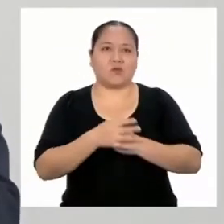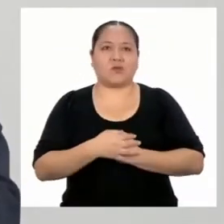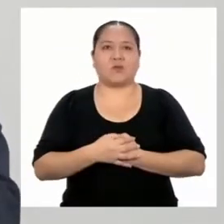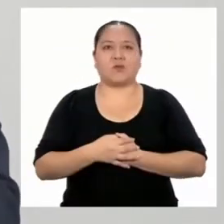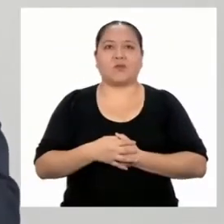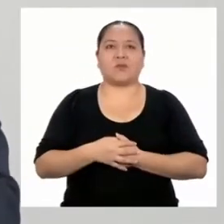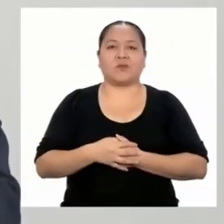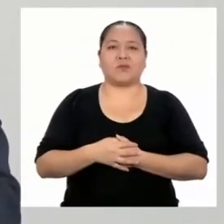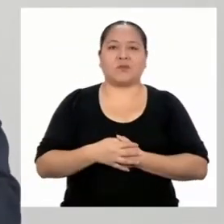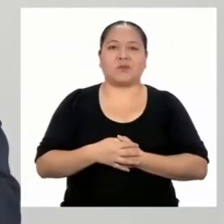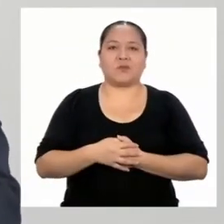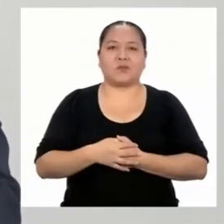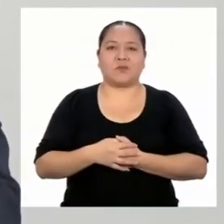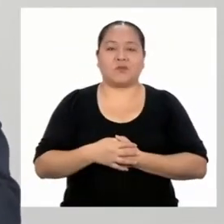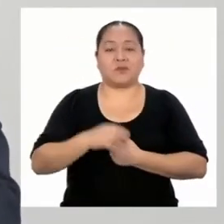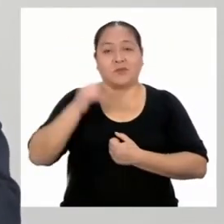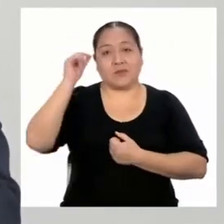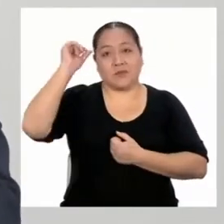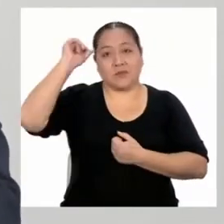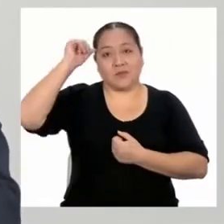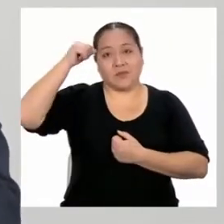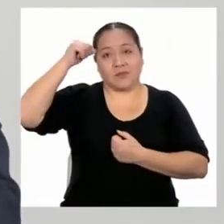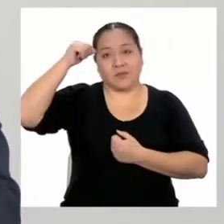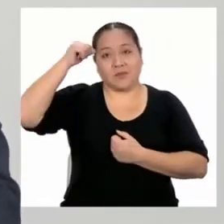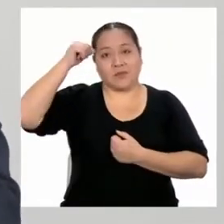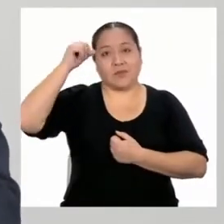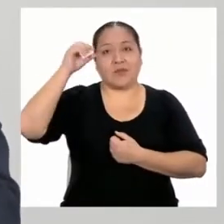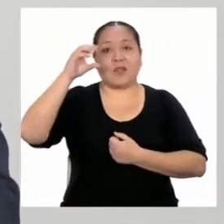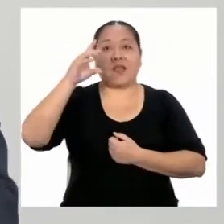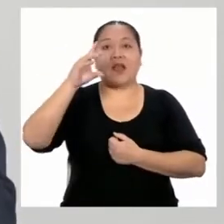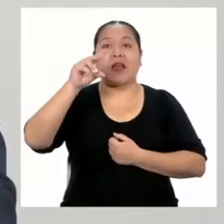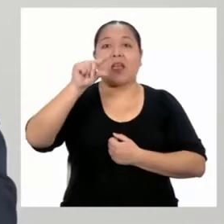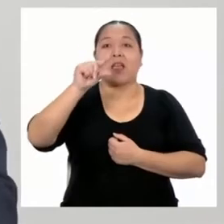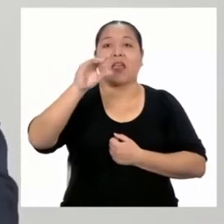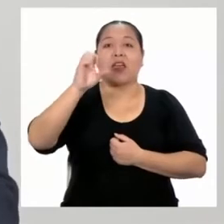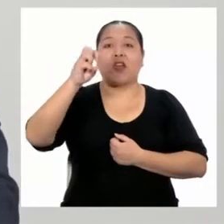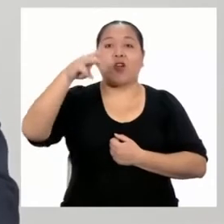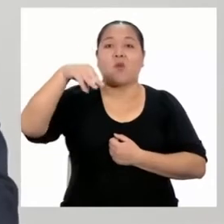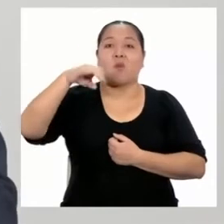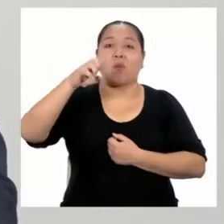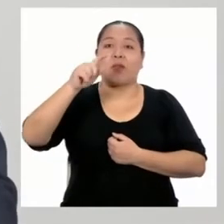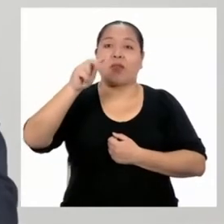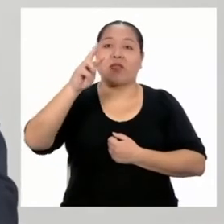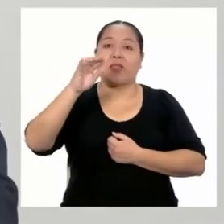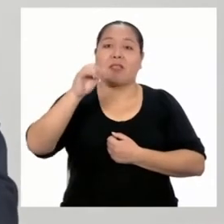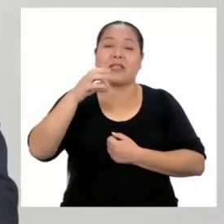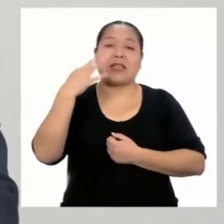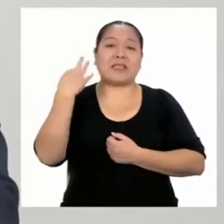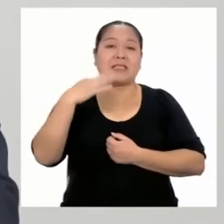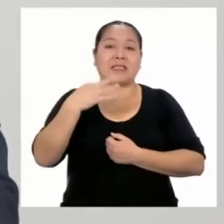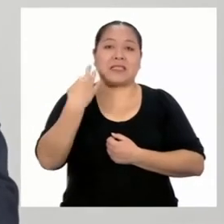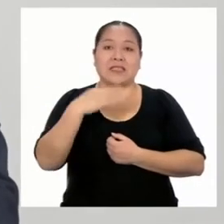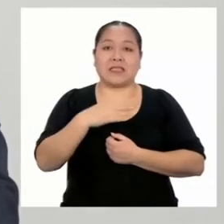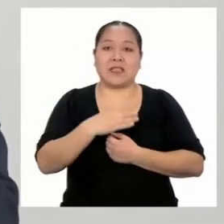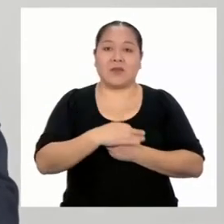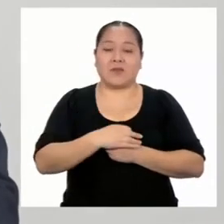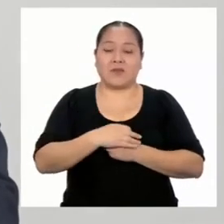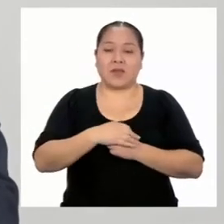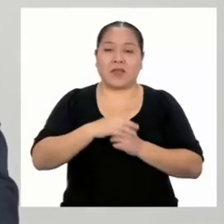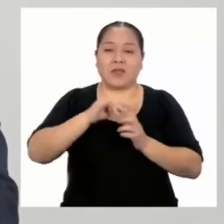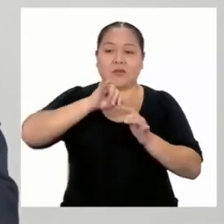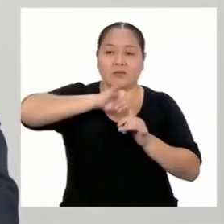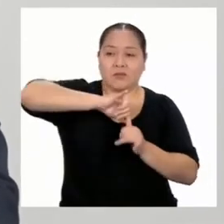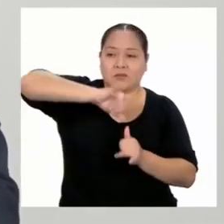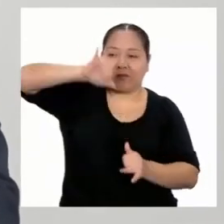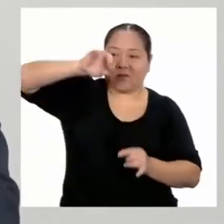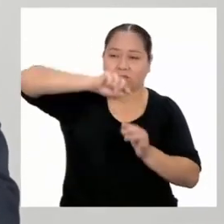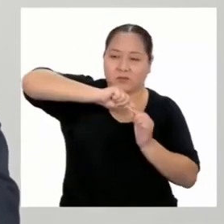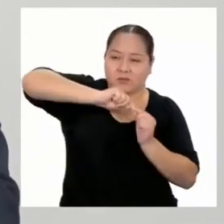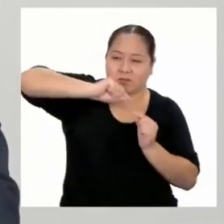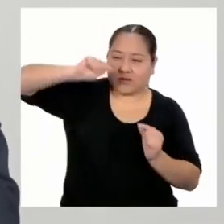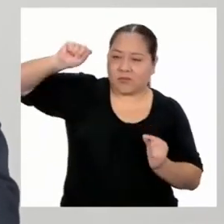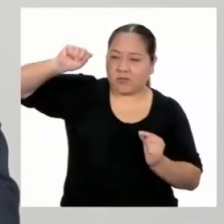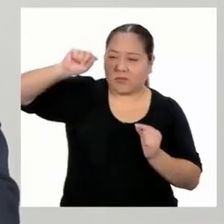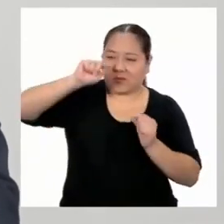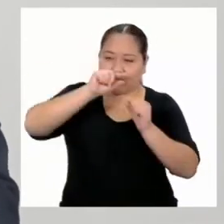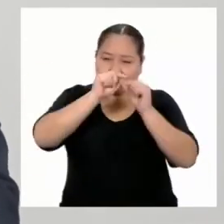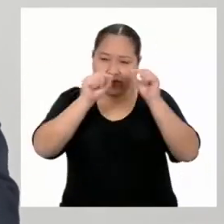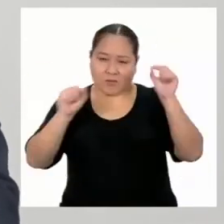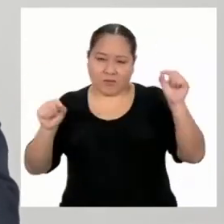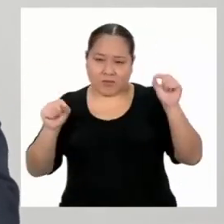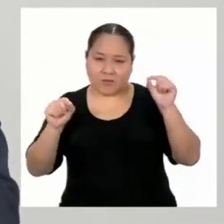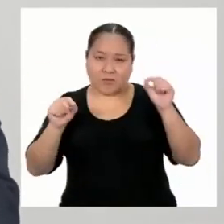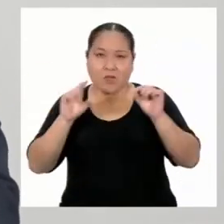una pista. Recuerde, en geometría siempre se recomienda hacer trazos auxiliares para encontrar